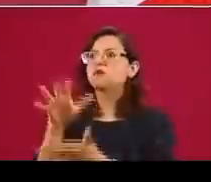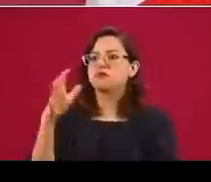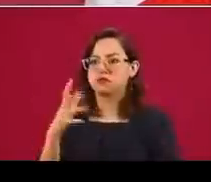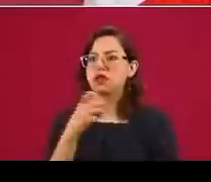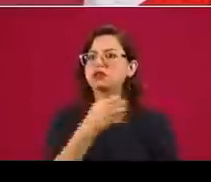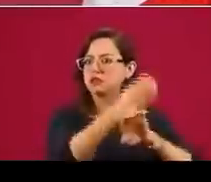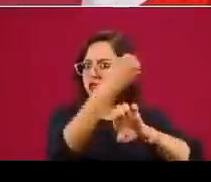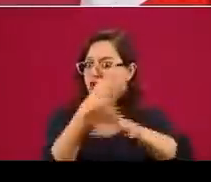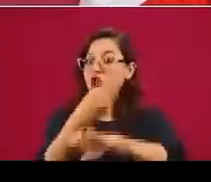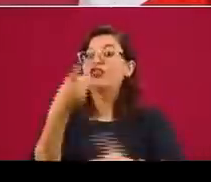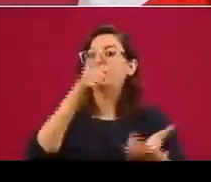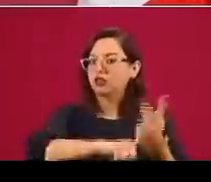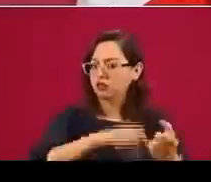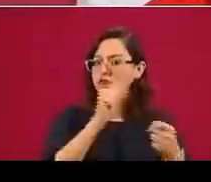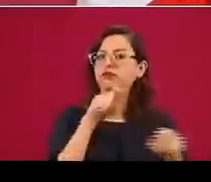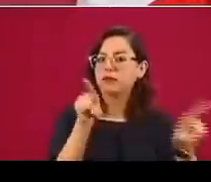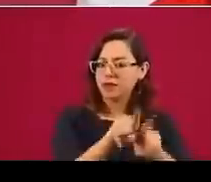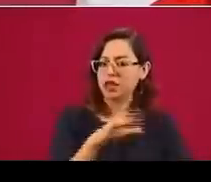esas reuniones,